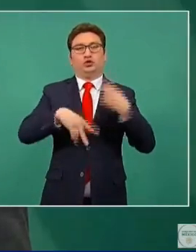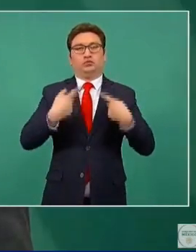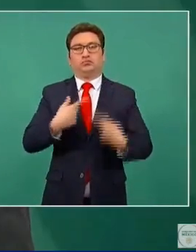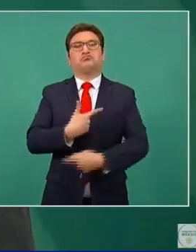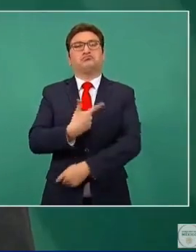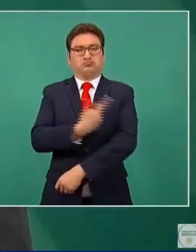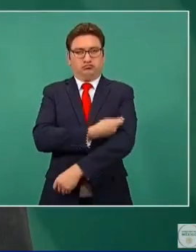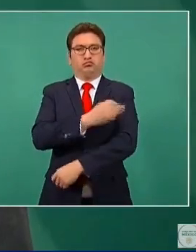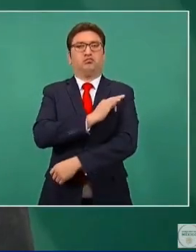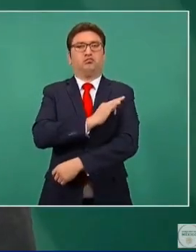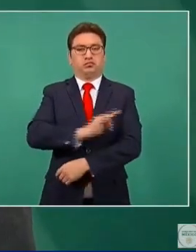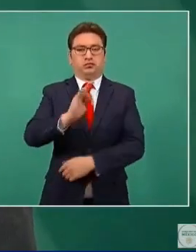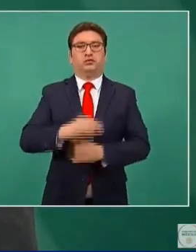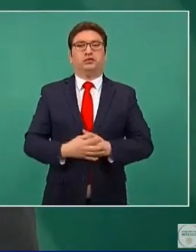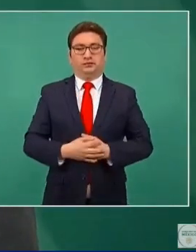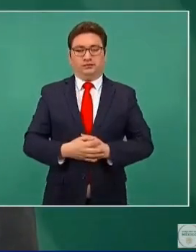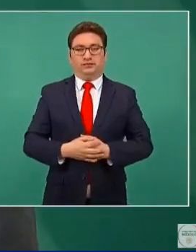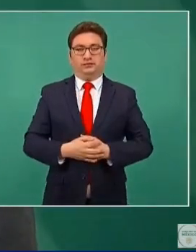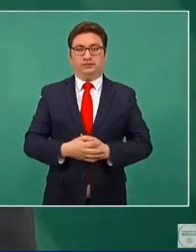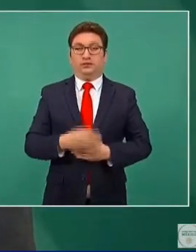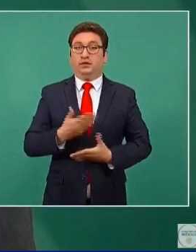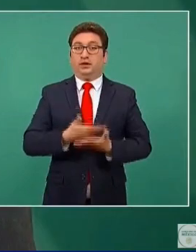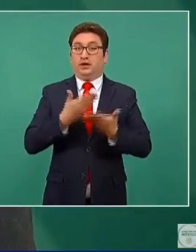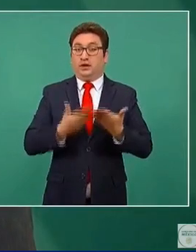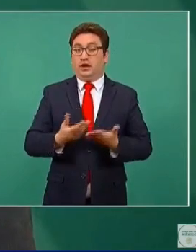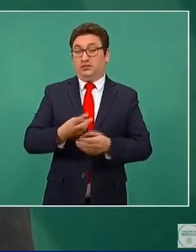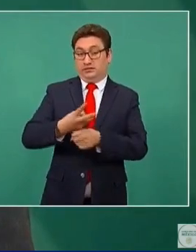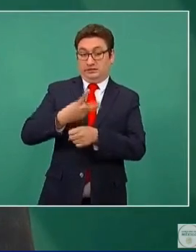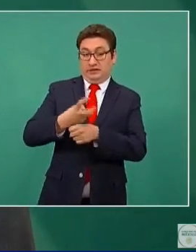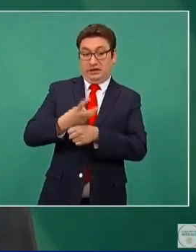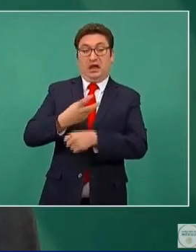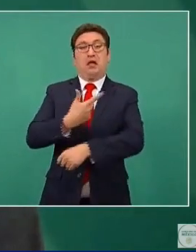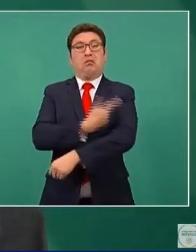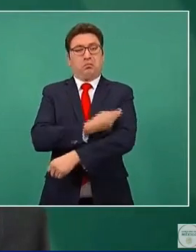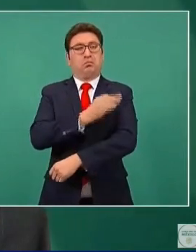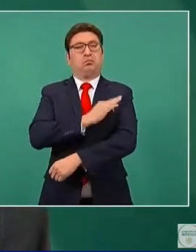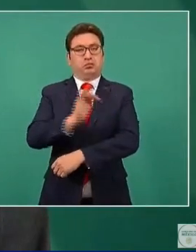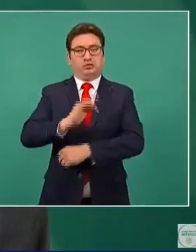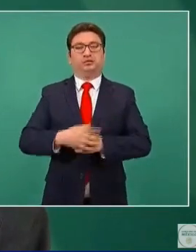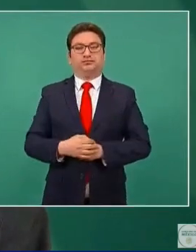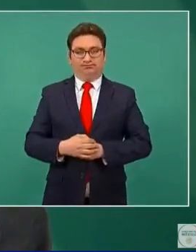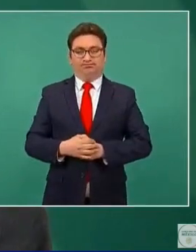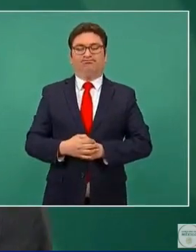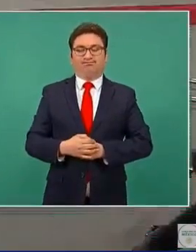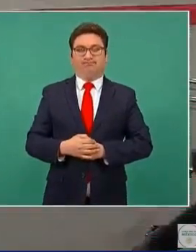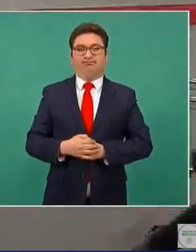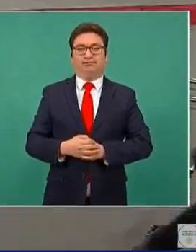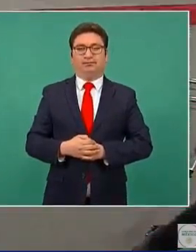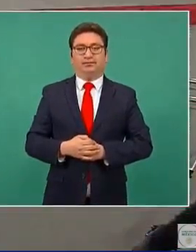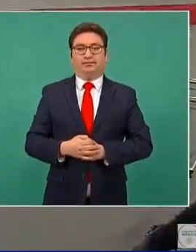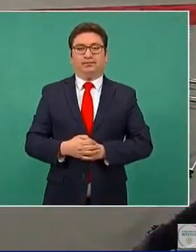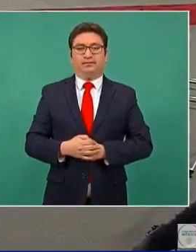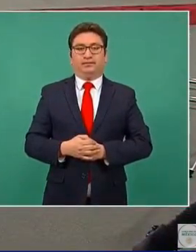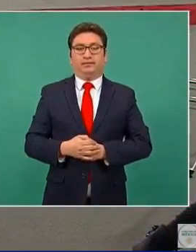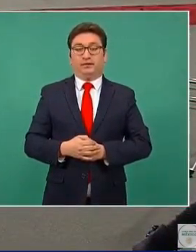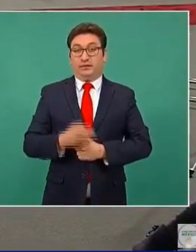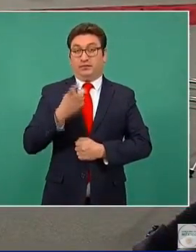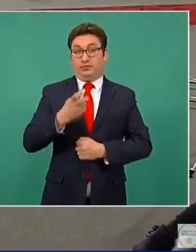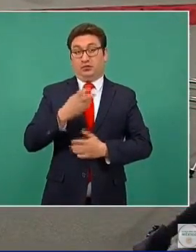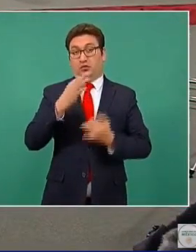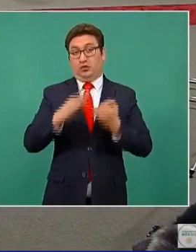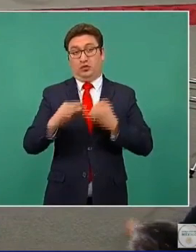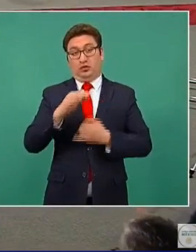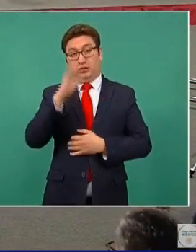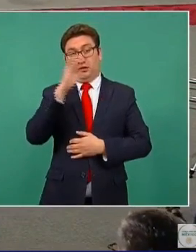vacunada y en este momento incluyendo los refuerzos. Las previsiones dieron resultado. Y vemos la última